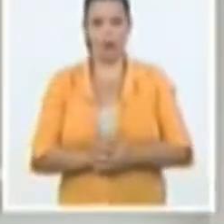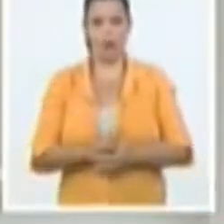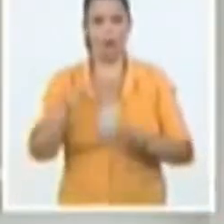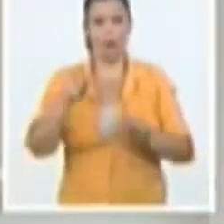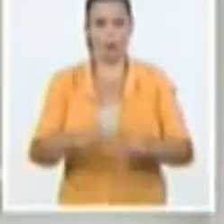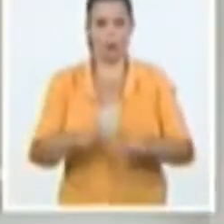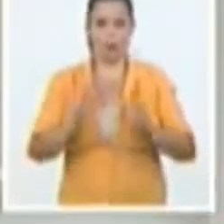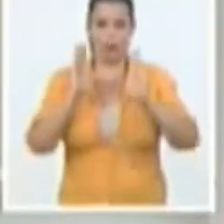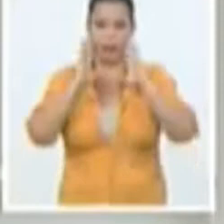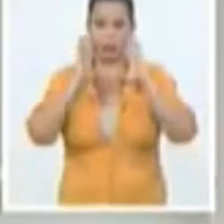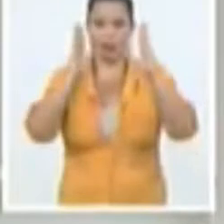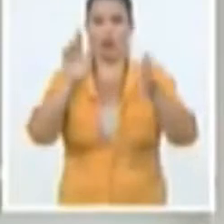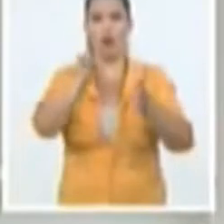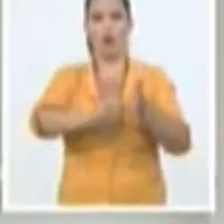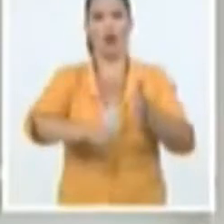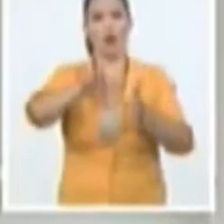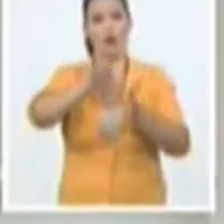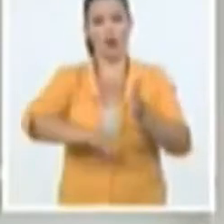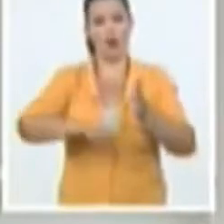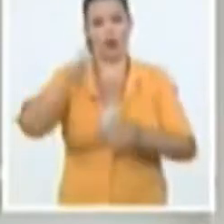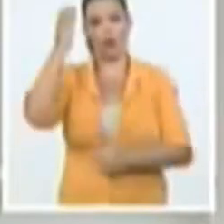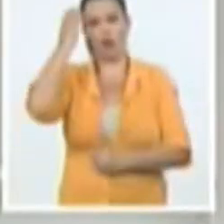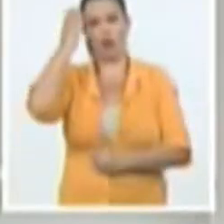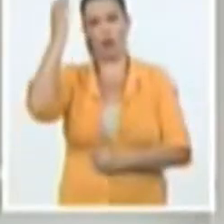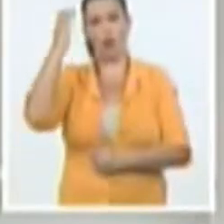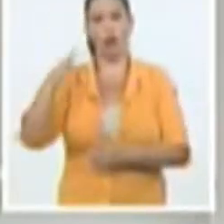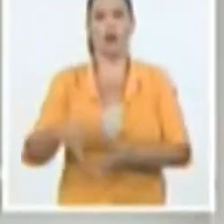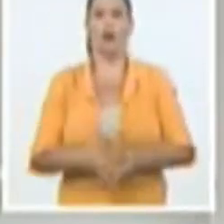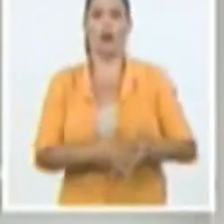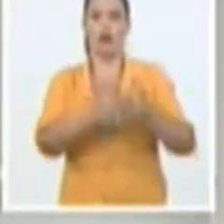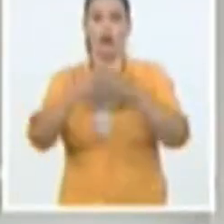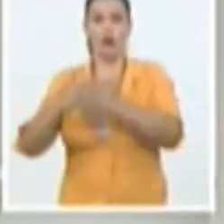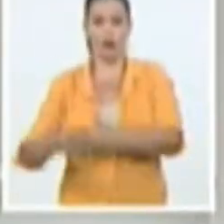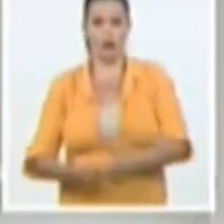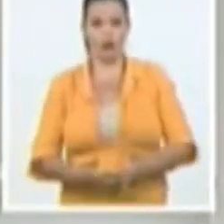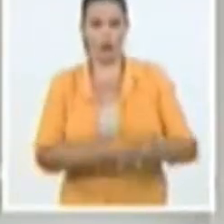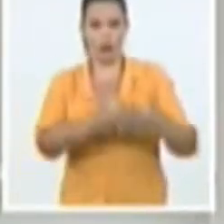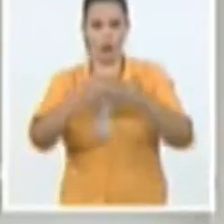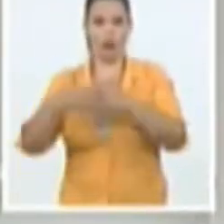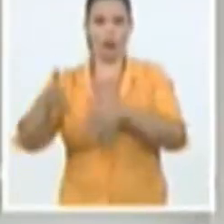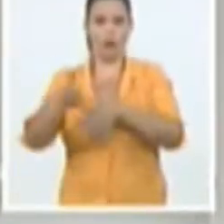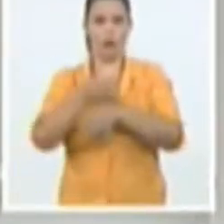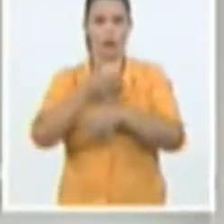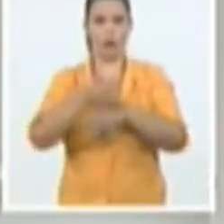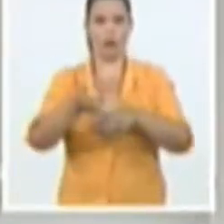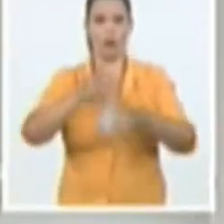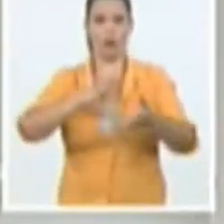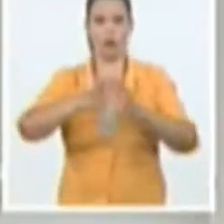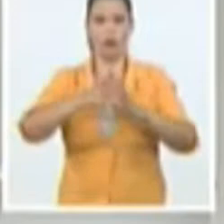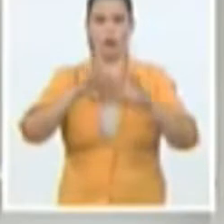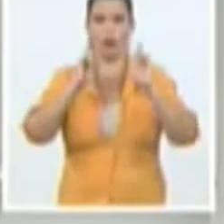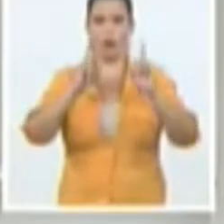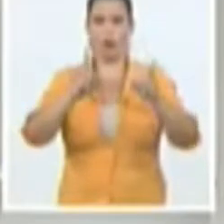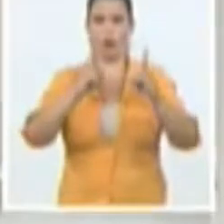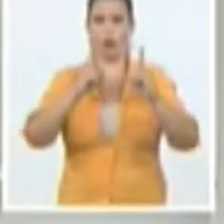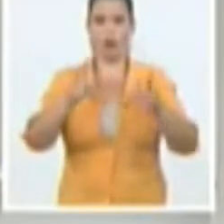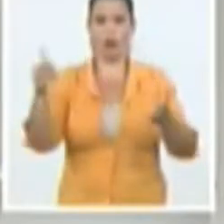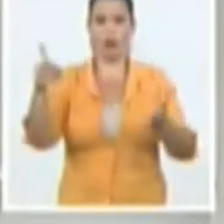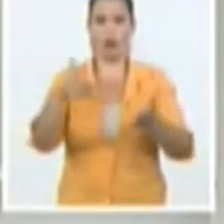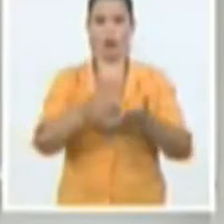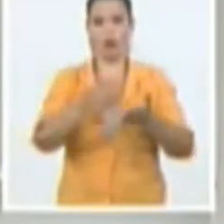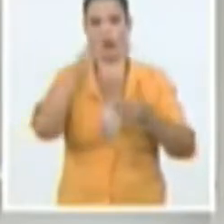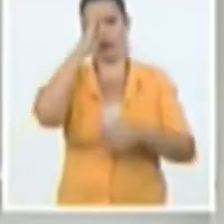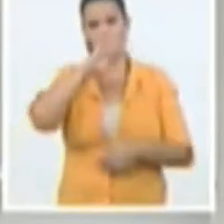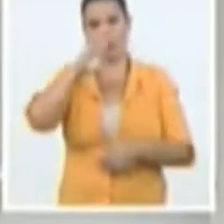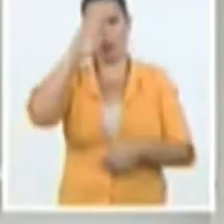del gobierno estadounidense y sus operadores políticos internos en Cuba para intentar